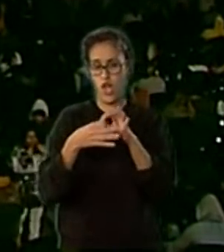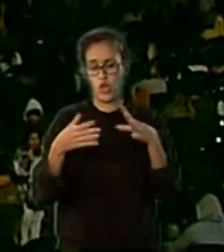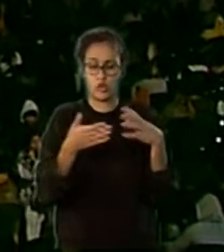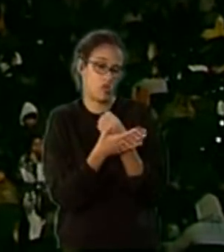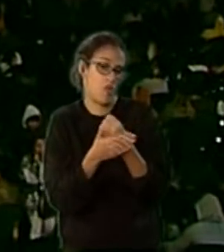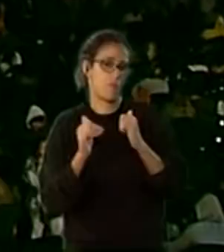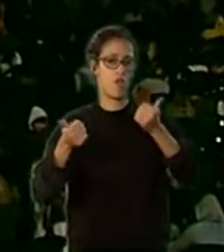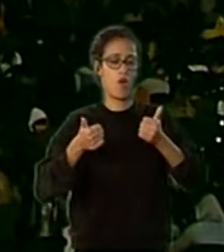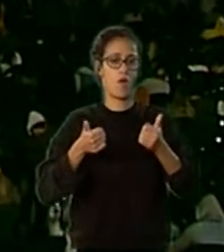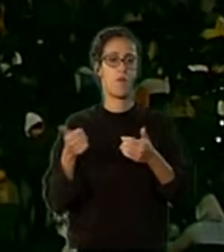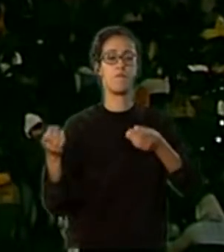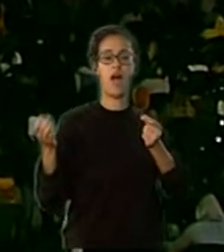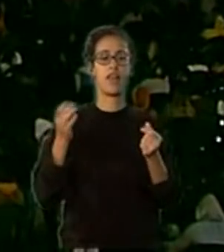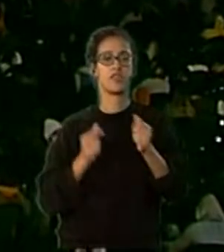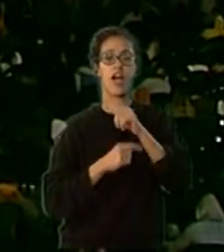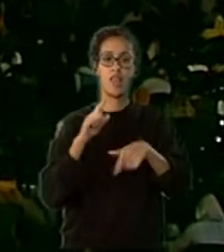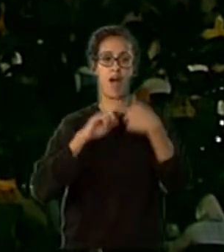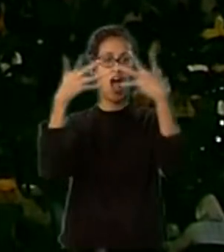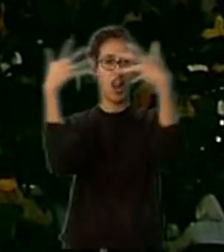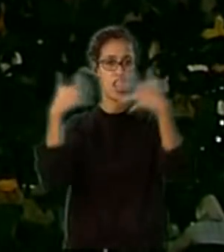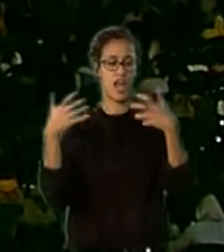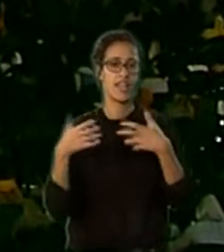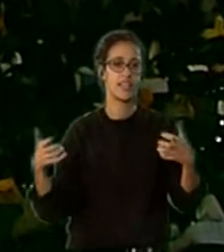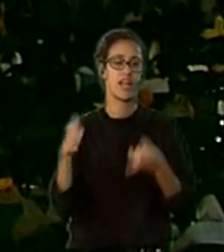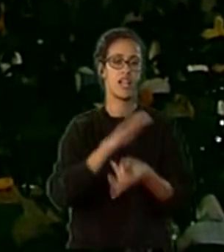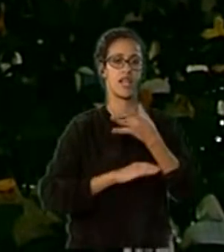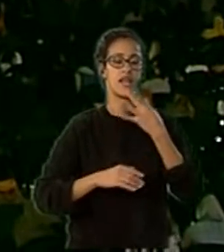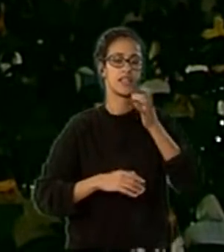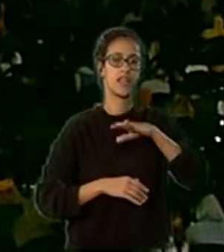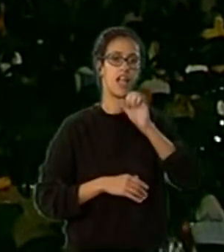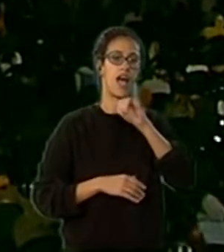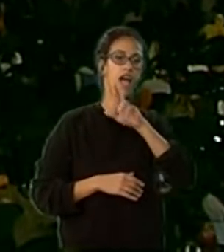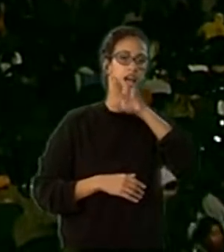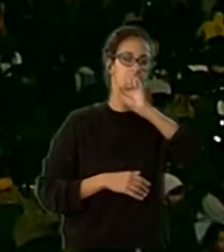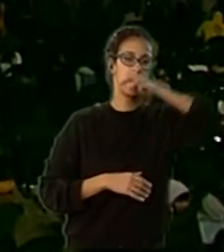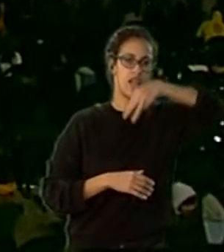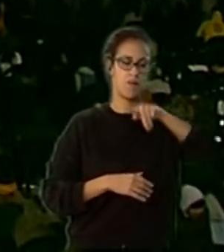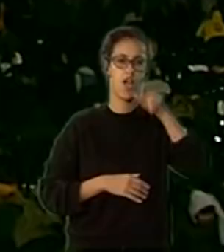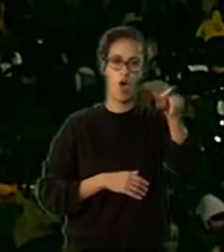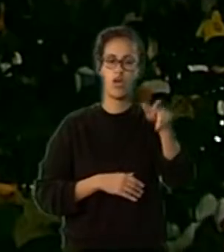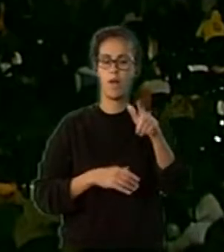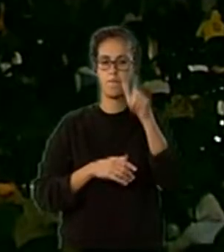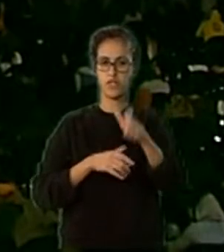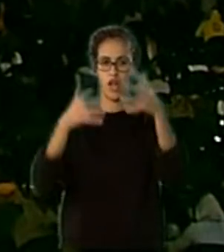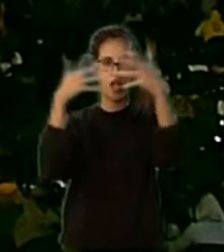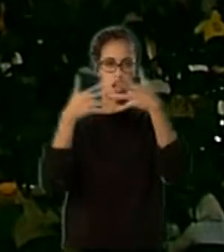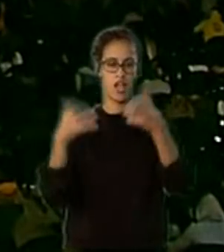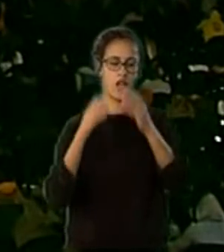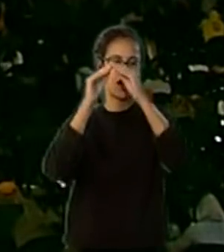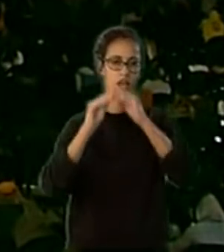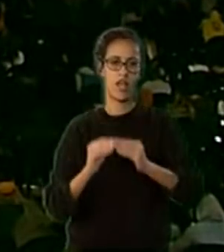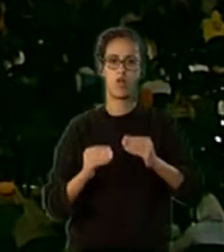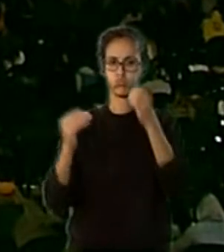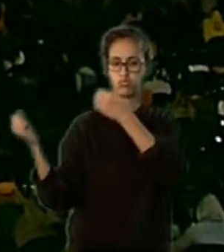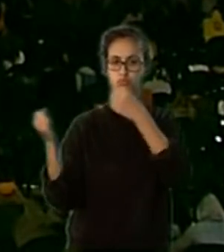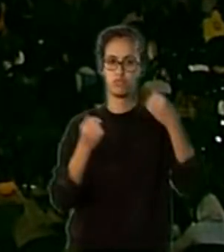las letras. La primera de las letras es de Airán Basochi, es uno de nuestros grandes letristas, y el resto de las letras, pues son